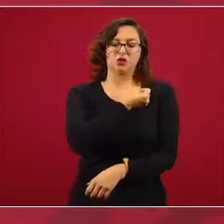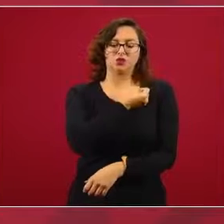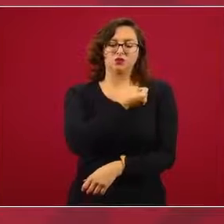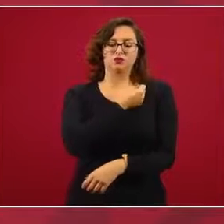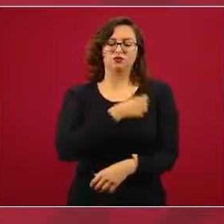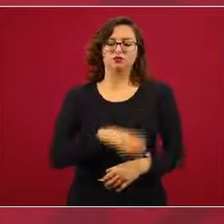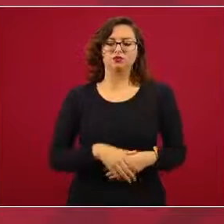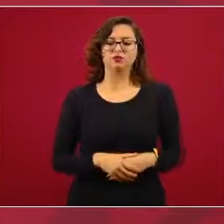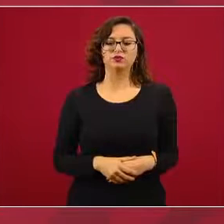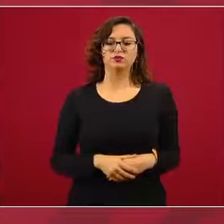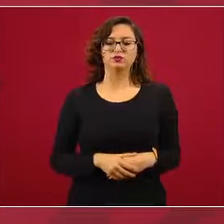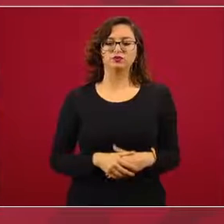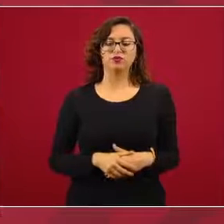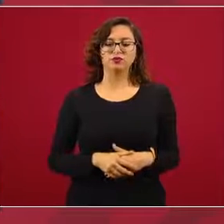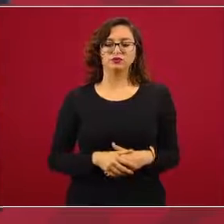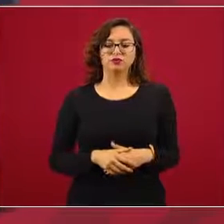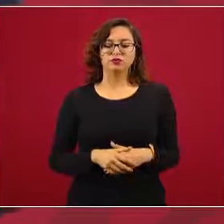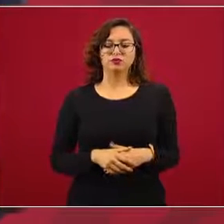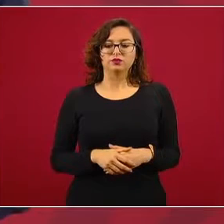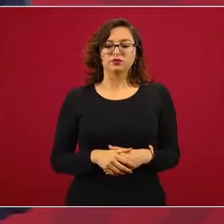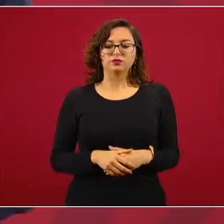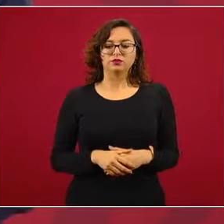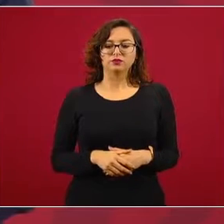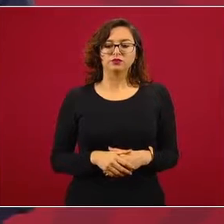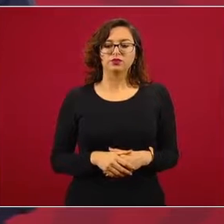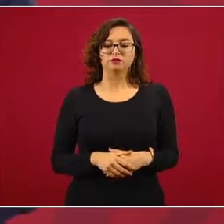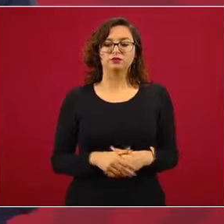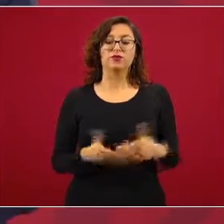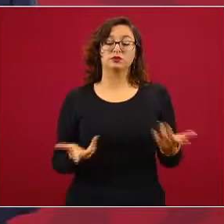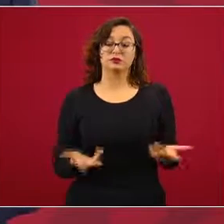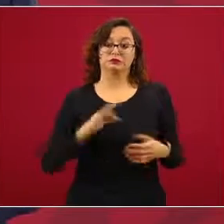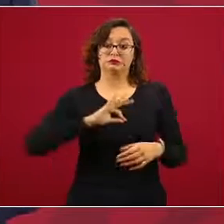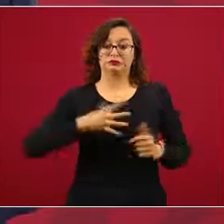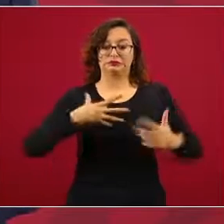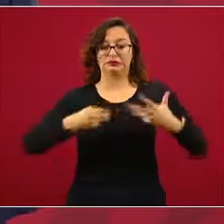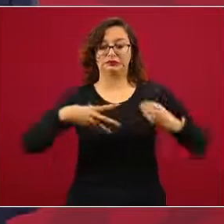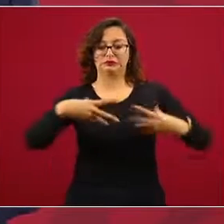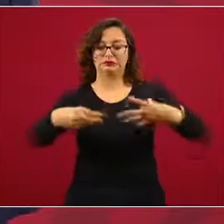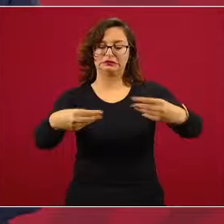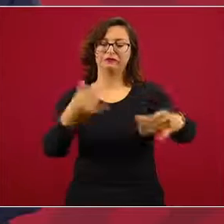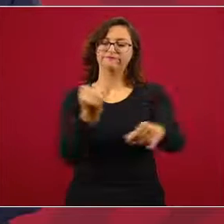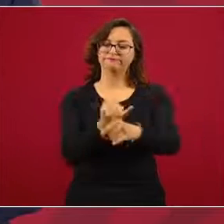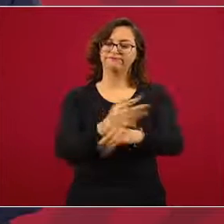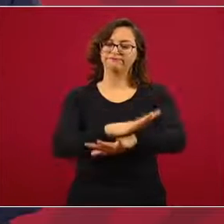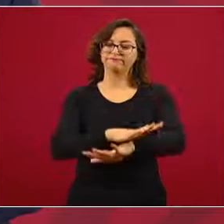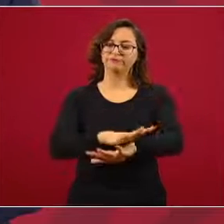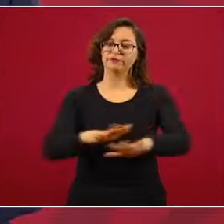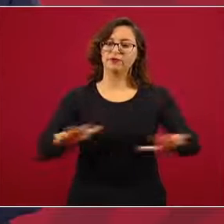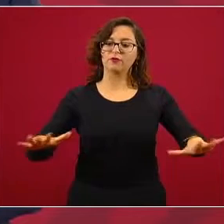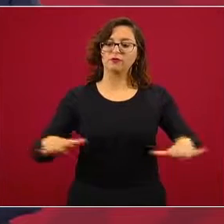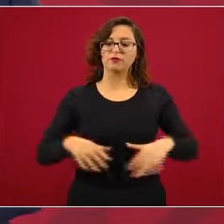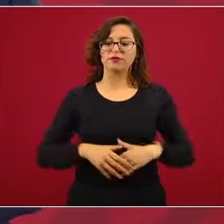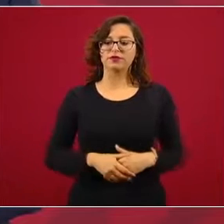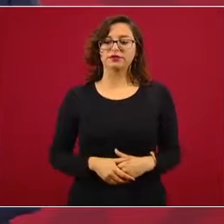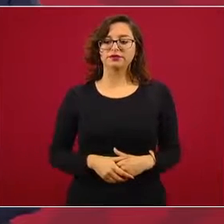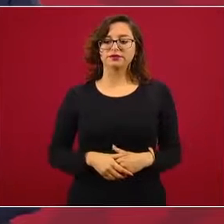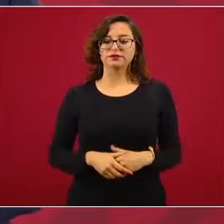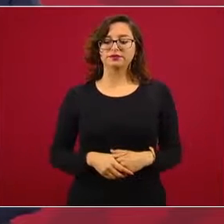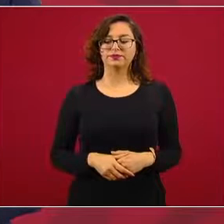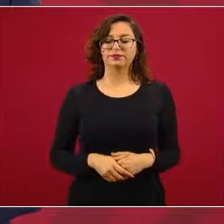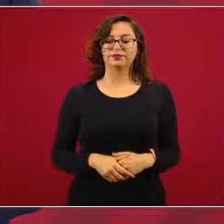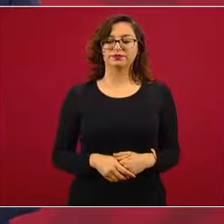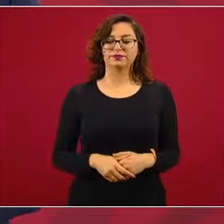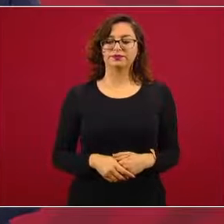especial a informar sobre la pandemia. Vamos a darle la palabra al